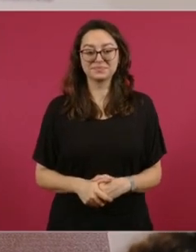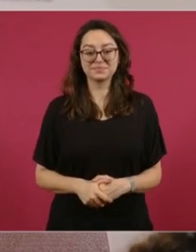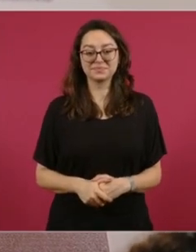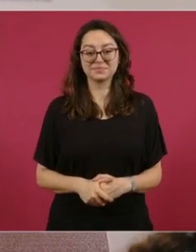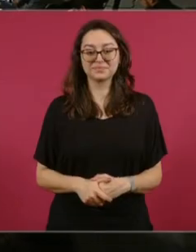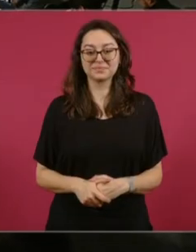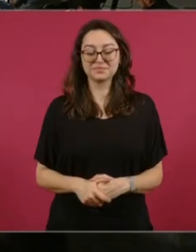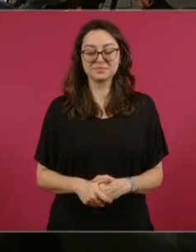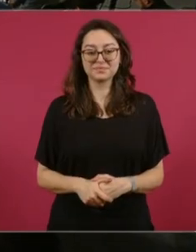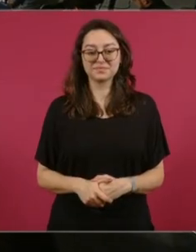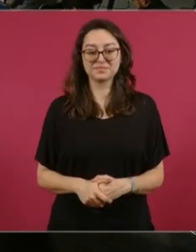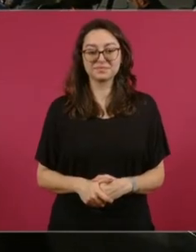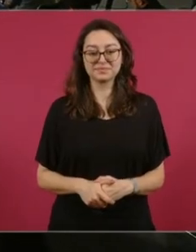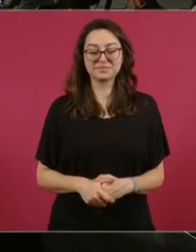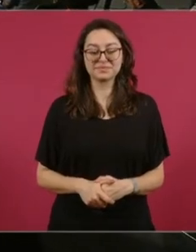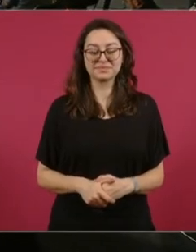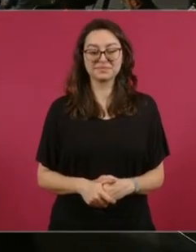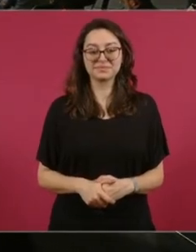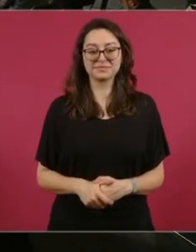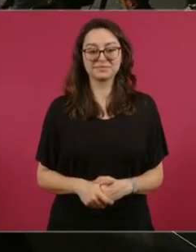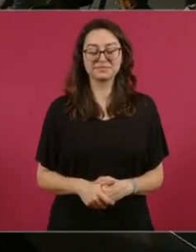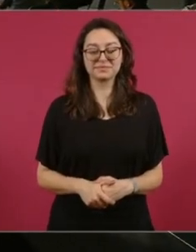Y